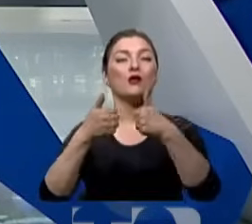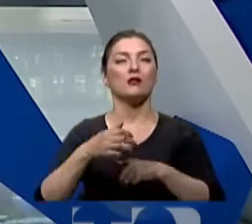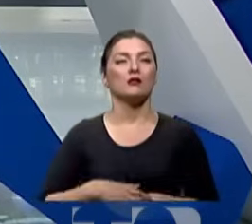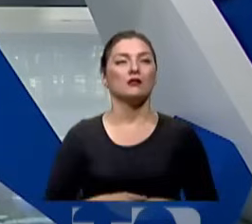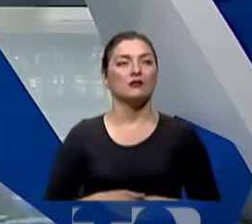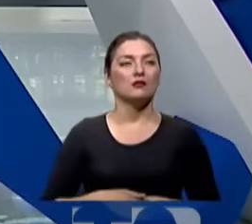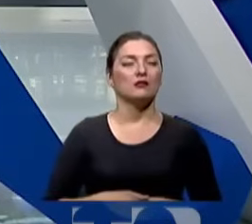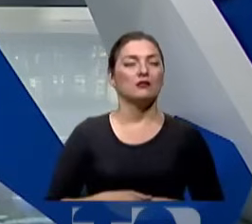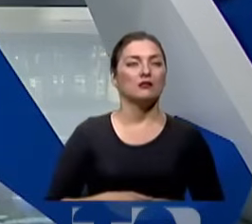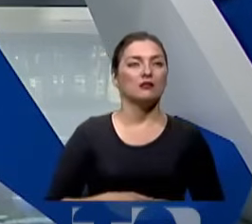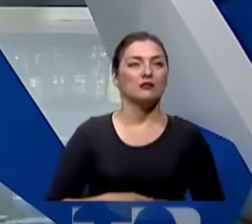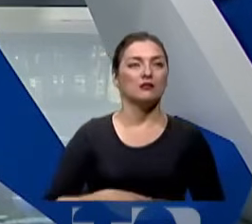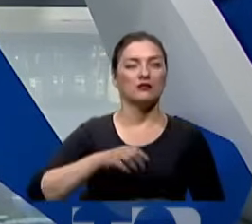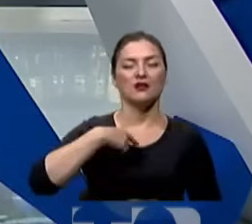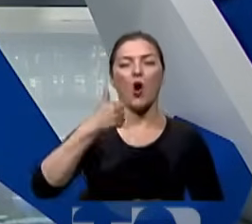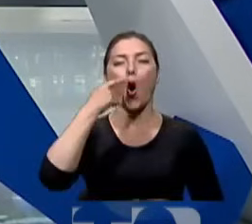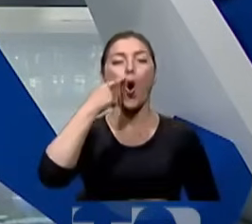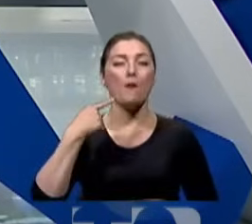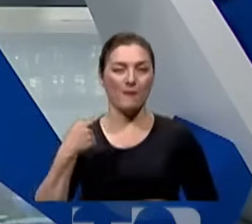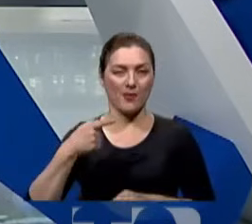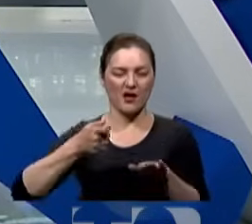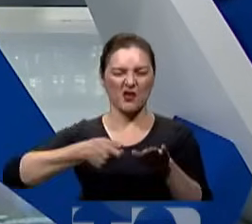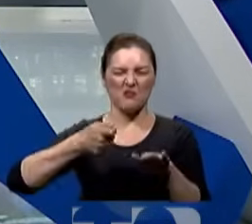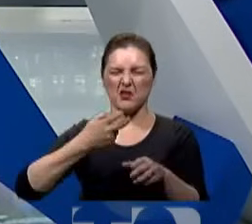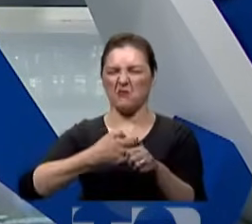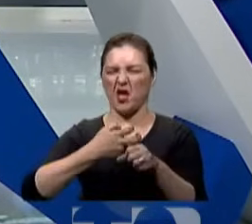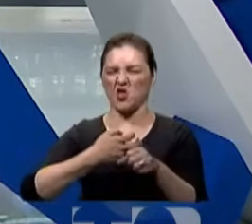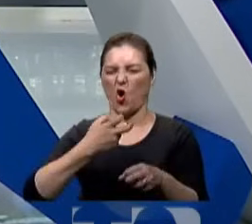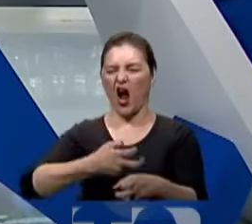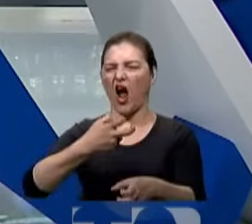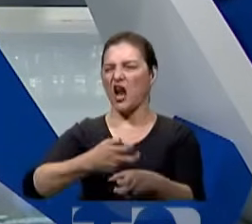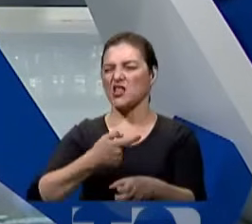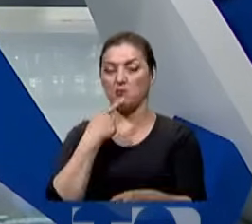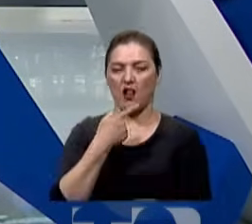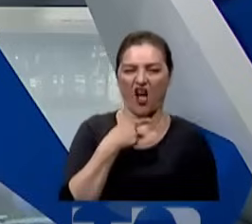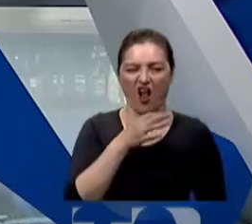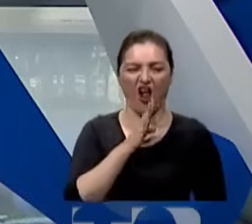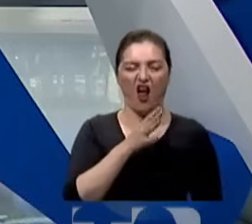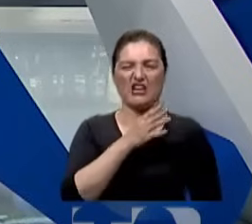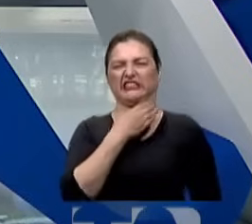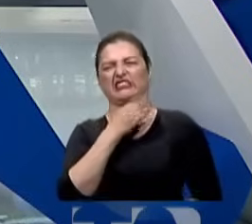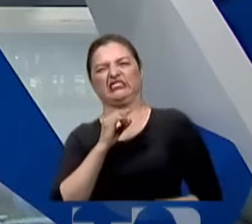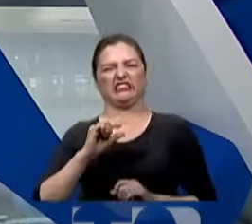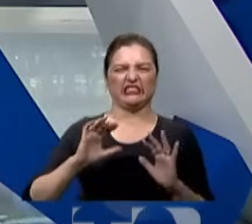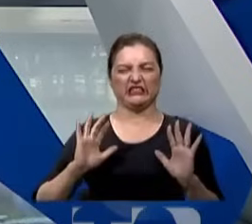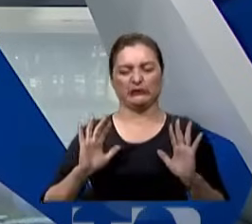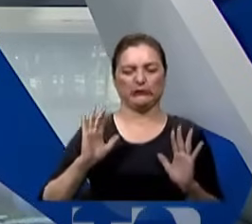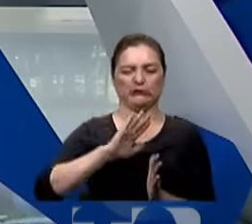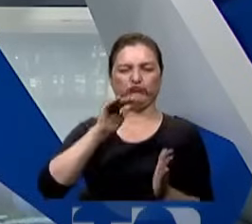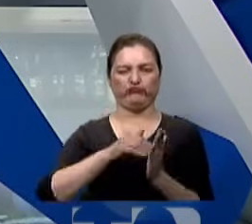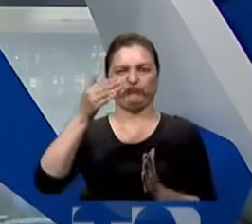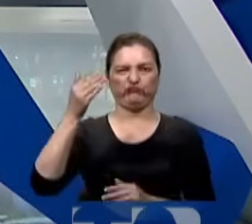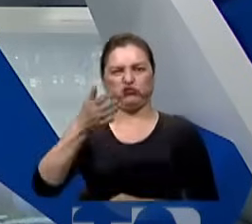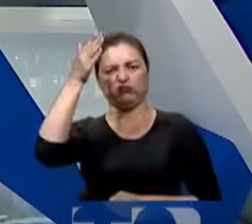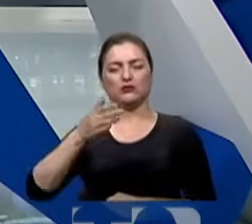Todos. Jorgito. Creo que Jorgito él es el más difícil. Sí, bueno, sí, por sí, el temperamento también. Por el temperamento. ¿Cómo dice las cosas? Además te dice como tiene que decirlo. A veces un poco